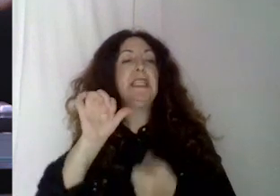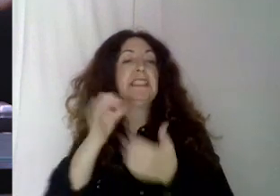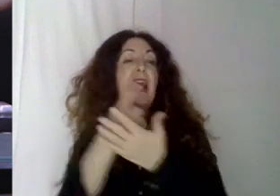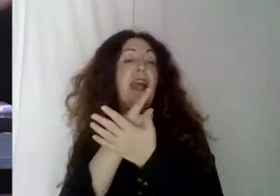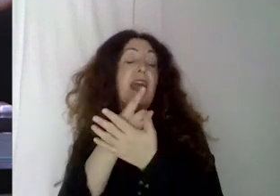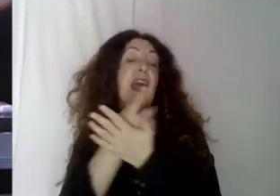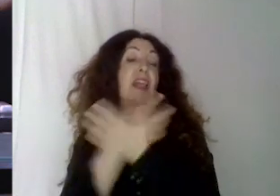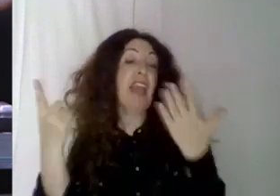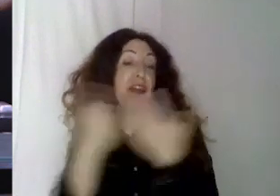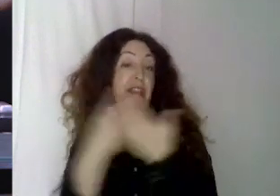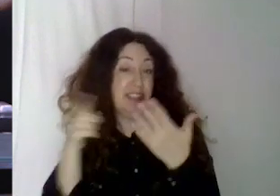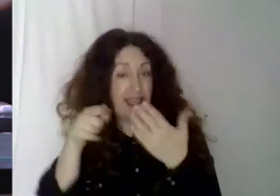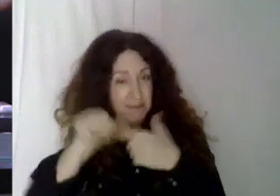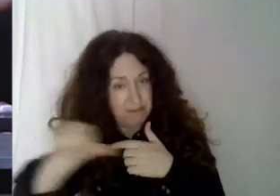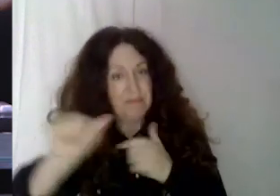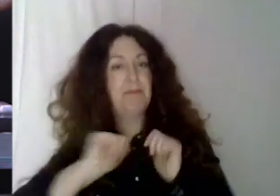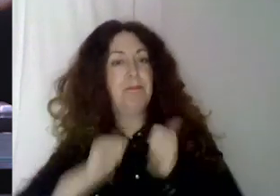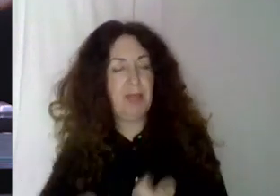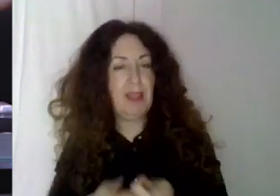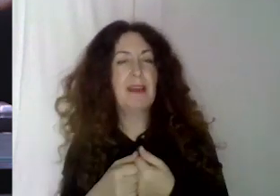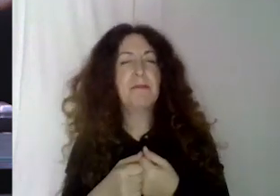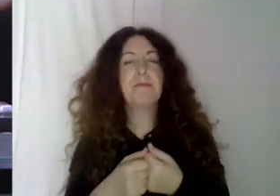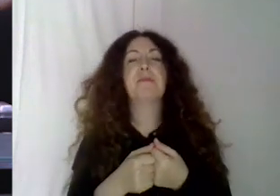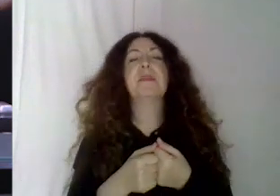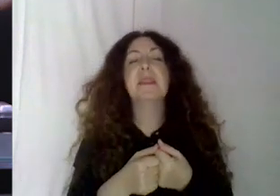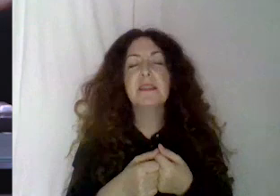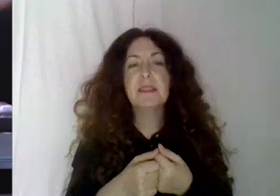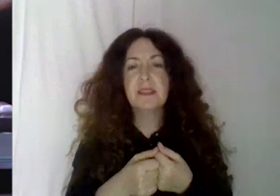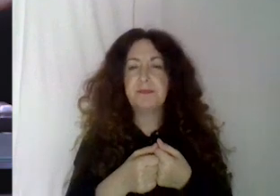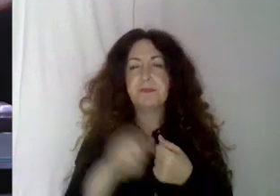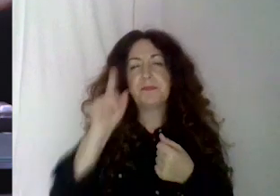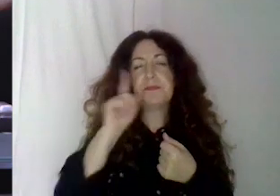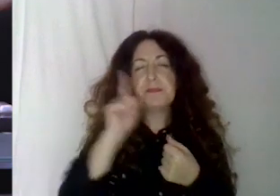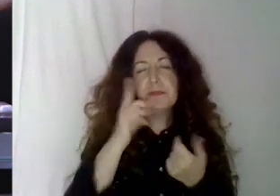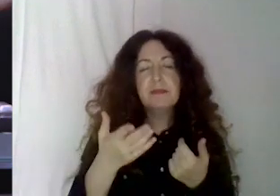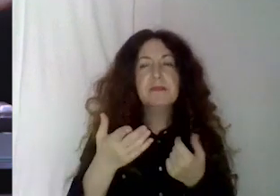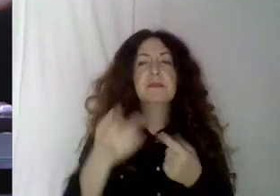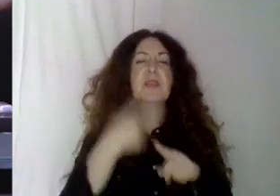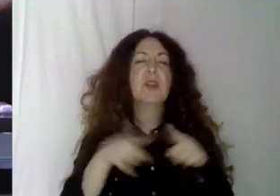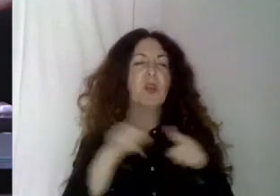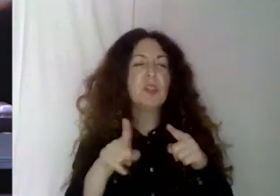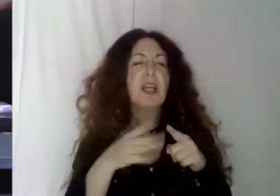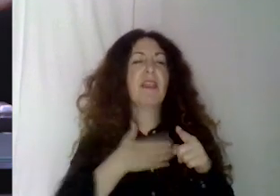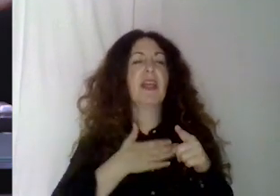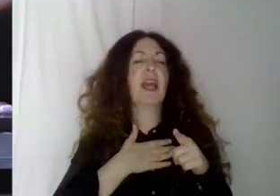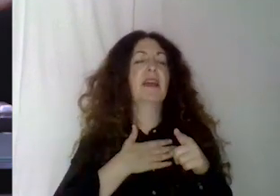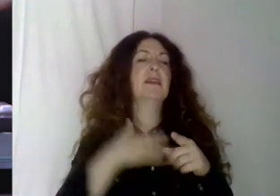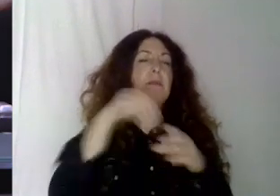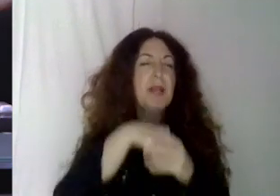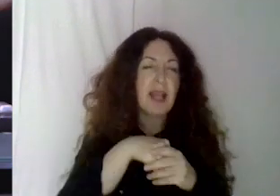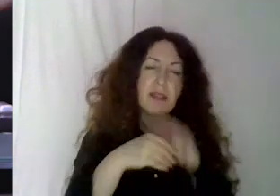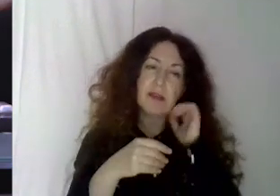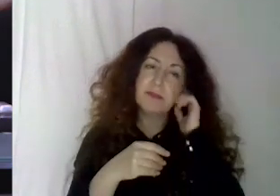encargaban las pinturas, las pintaba con sus modelos de prostitutas, mendigos y tal. A continuación, el que la había encargado la